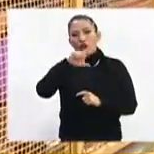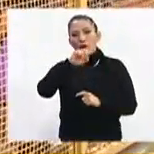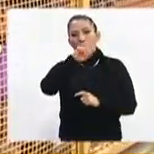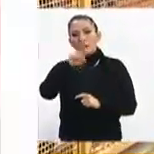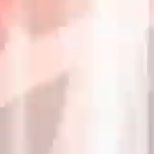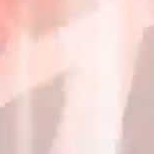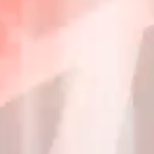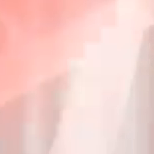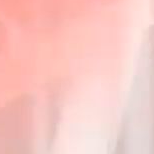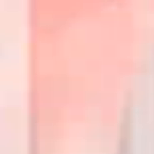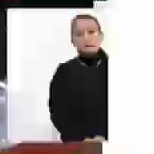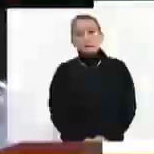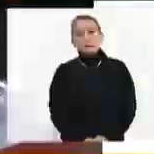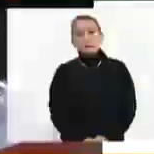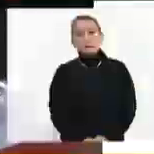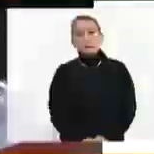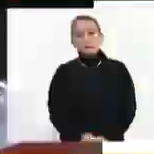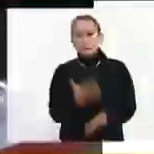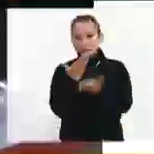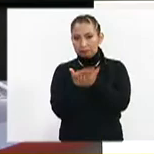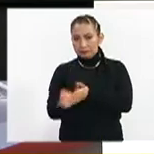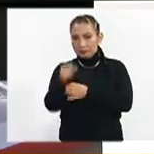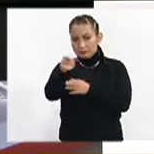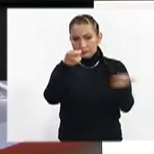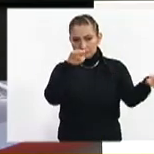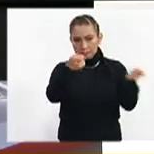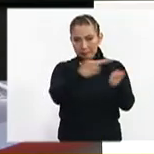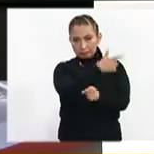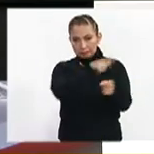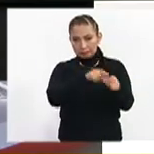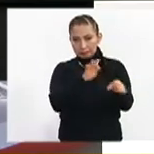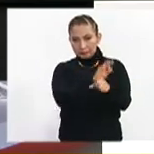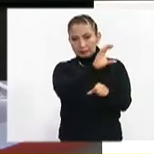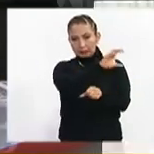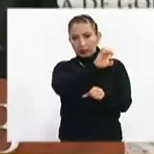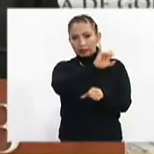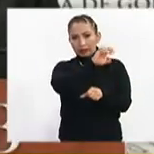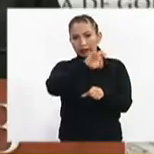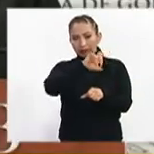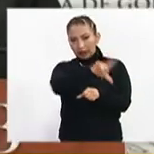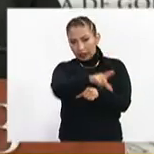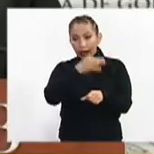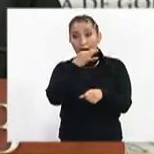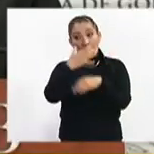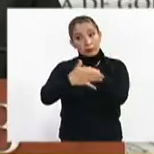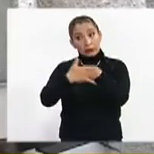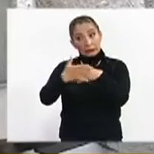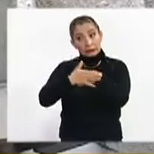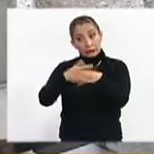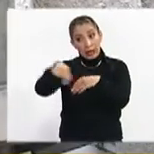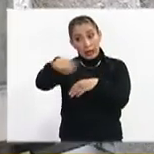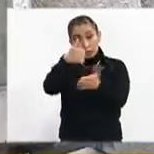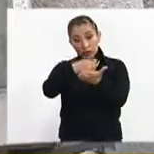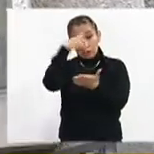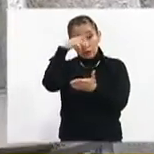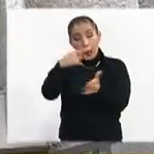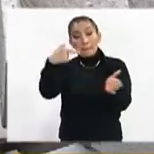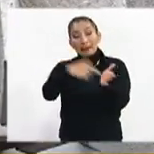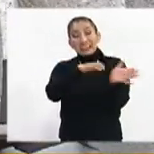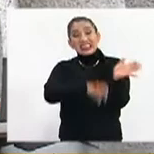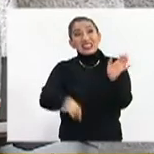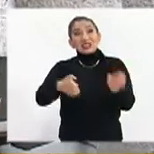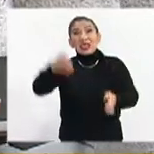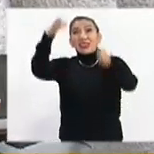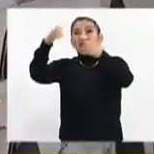López. Por su parte, el Coordinador Nacional de Protección Civil, Luis Felipe Puente, advirtió que en la Ciudad de México hay